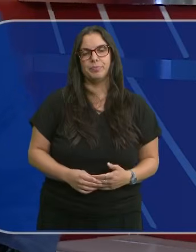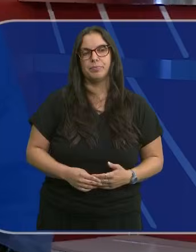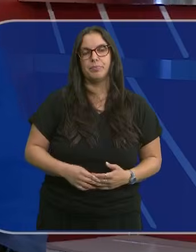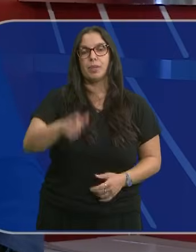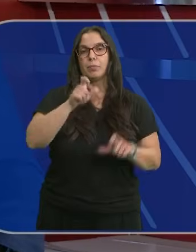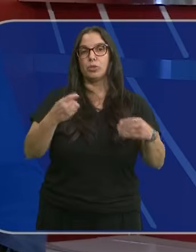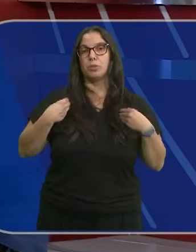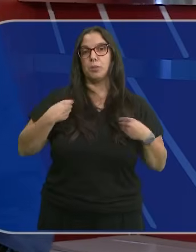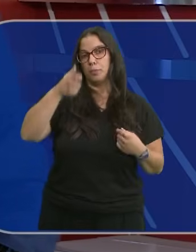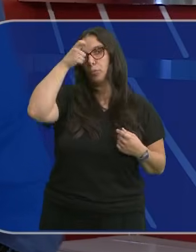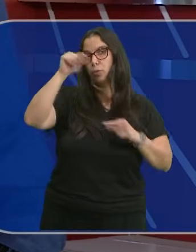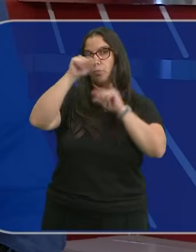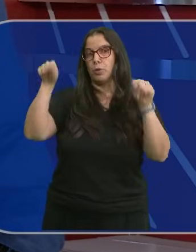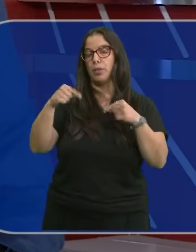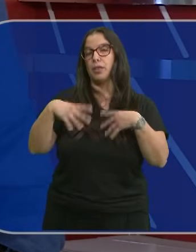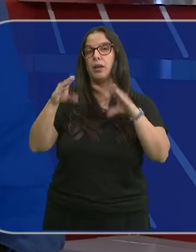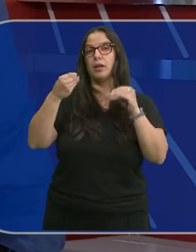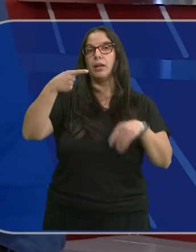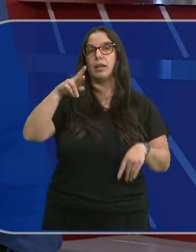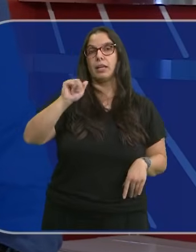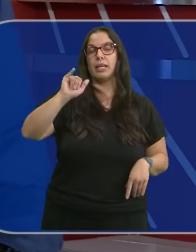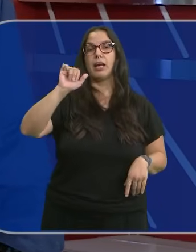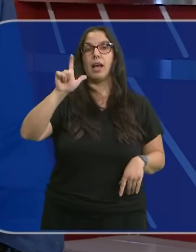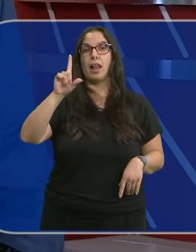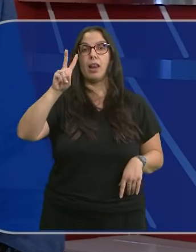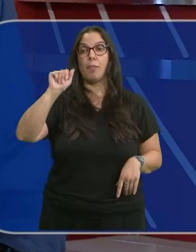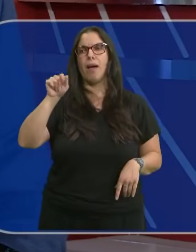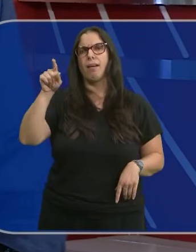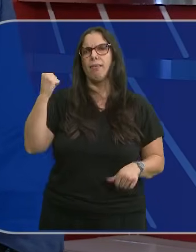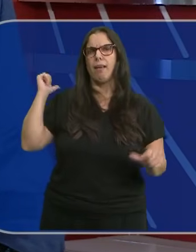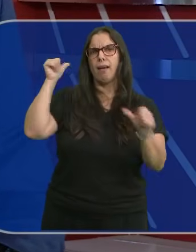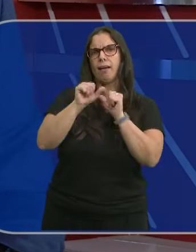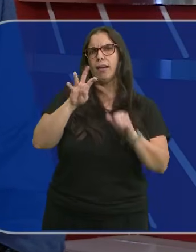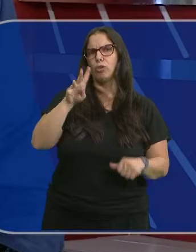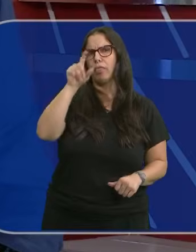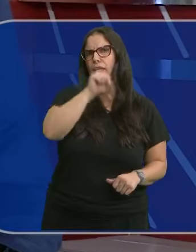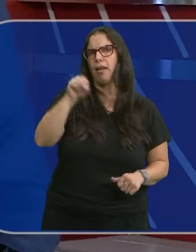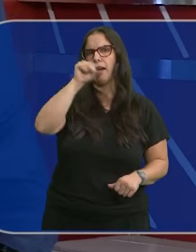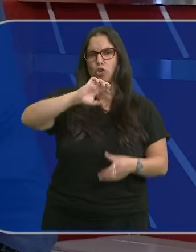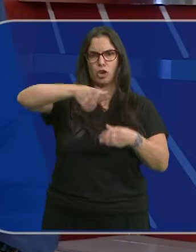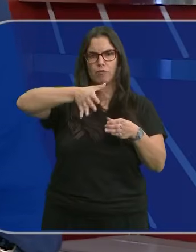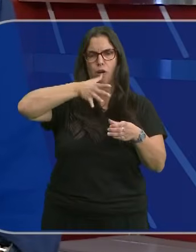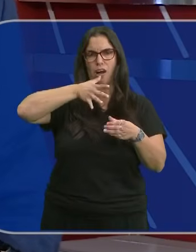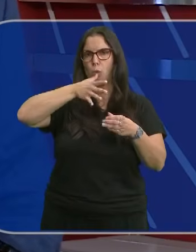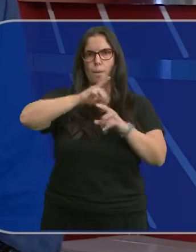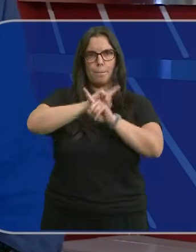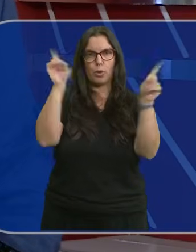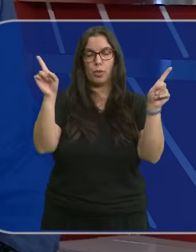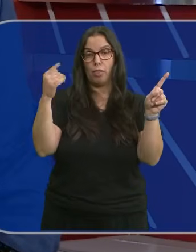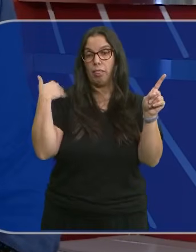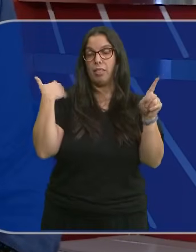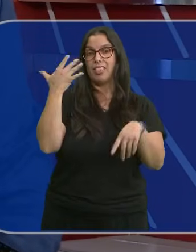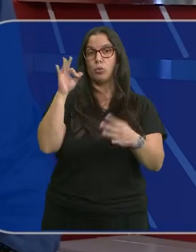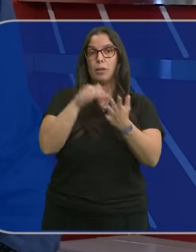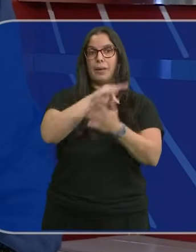Los vecinos de la localidad burgalesa de Grijalba llevan 14 años sin poder consumir agua del grifo. Recientemente han recibido una subvención de 50.000 euros